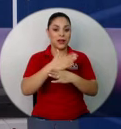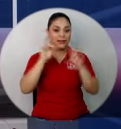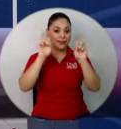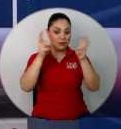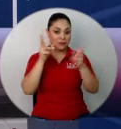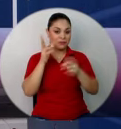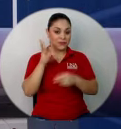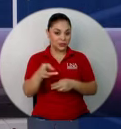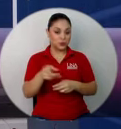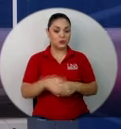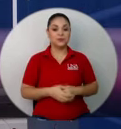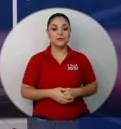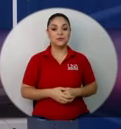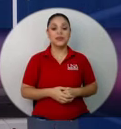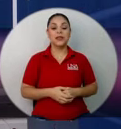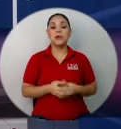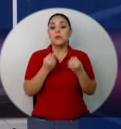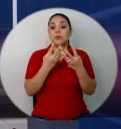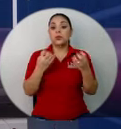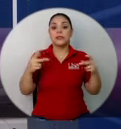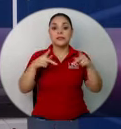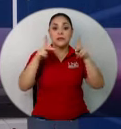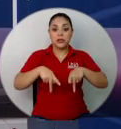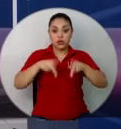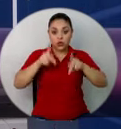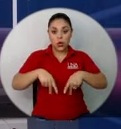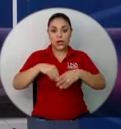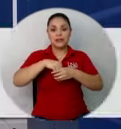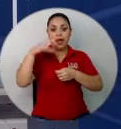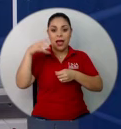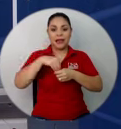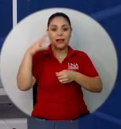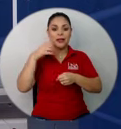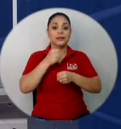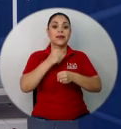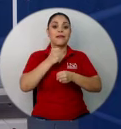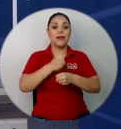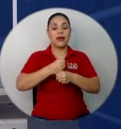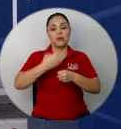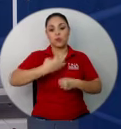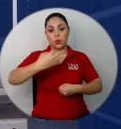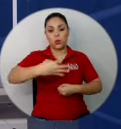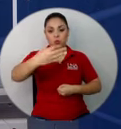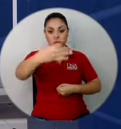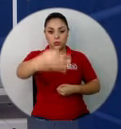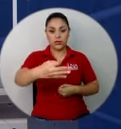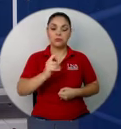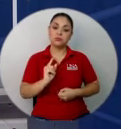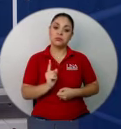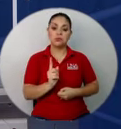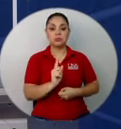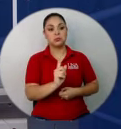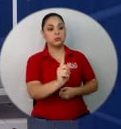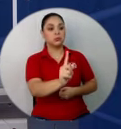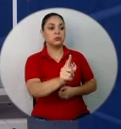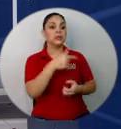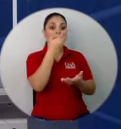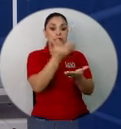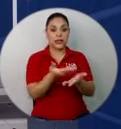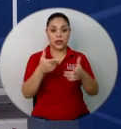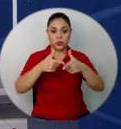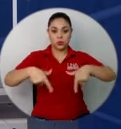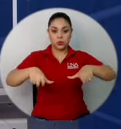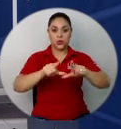Muchas personas salen a trabajar todos los días, llegan a su lugar de trabajo y